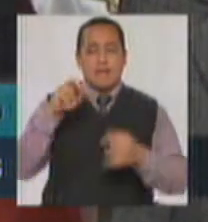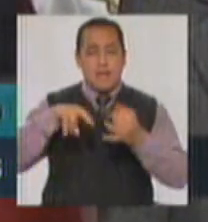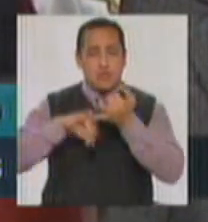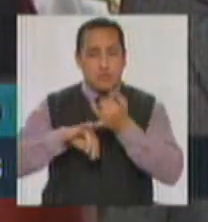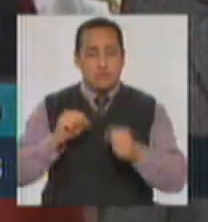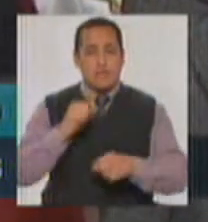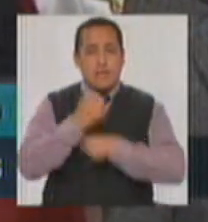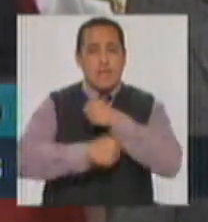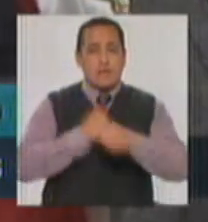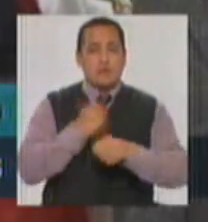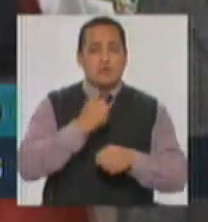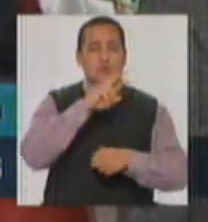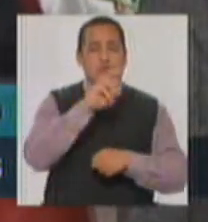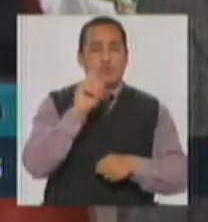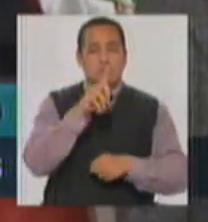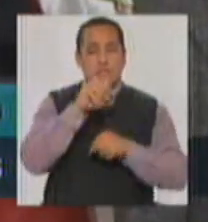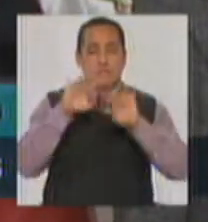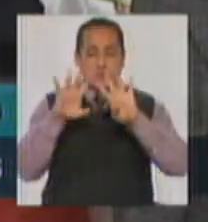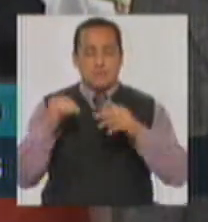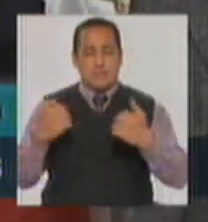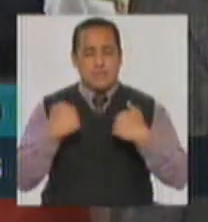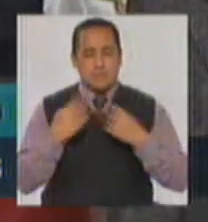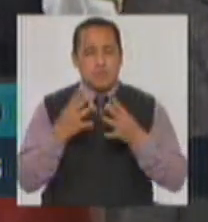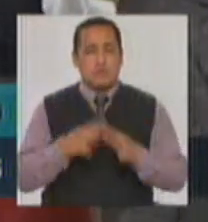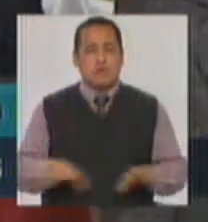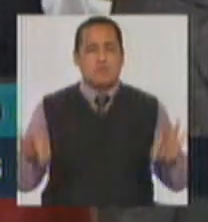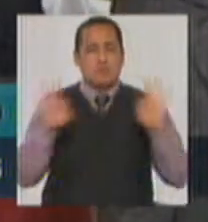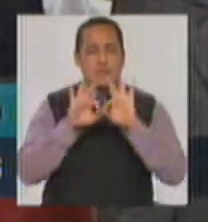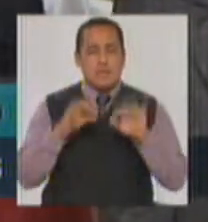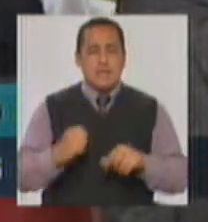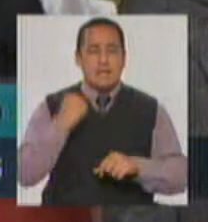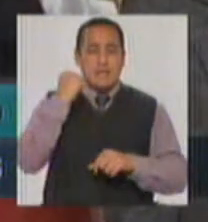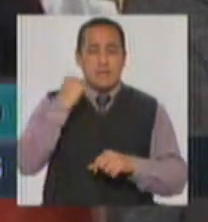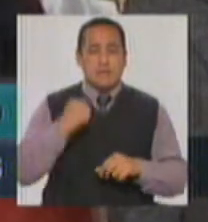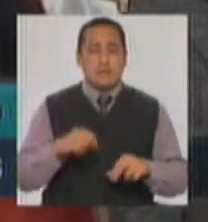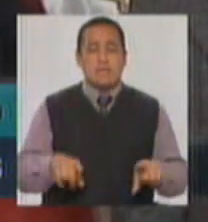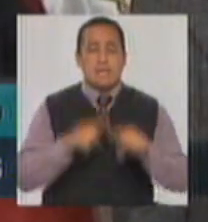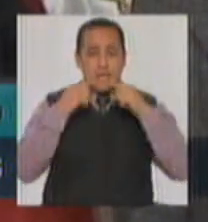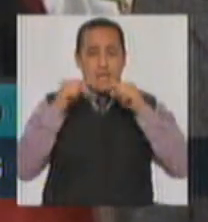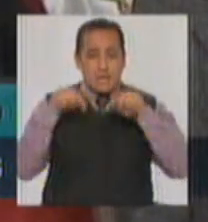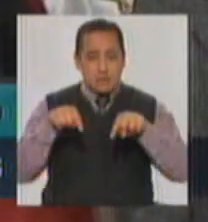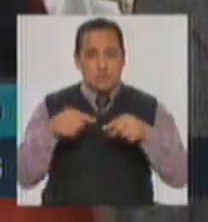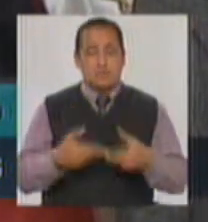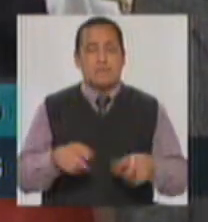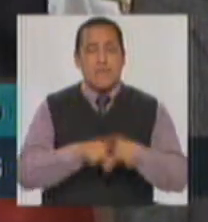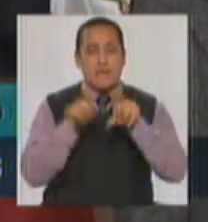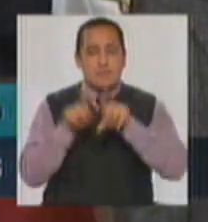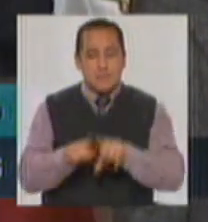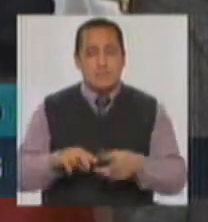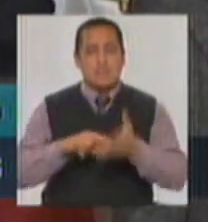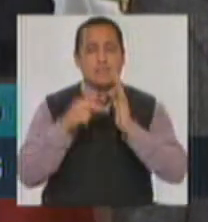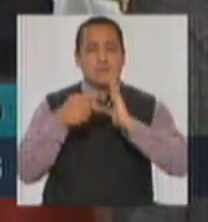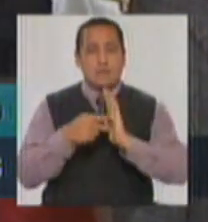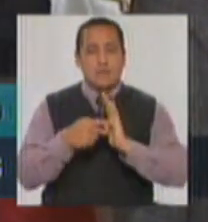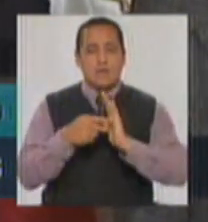que también estar en un lugar muy importante, y esto también